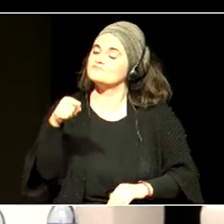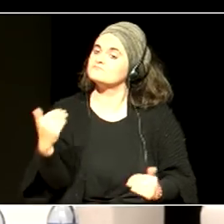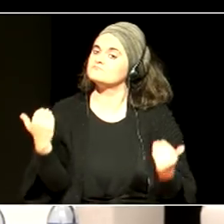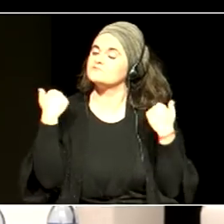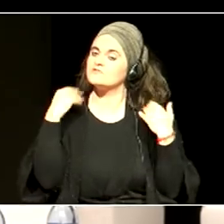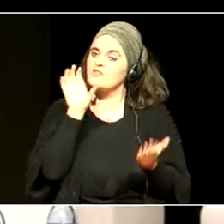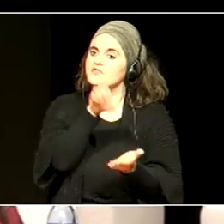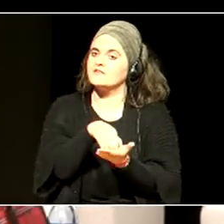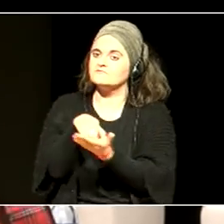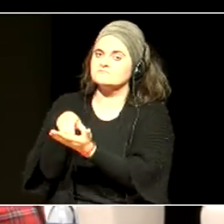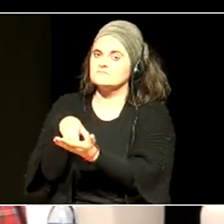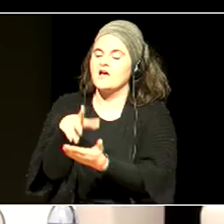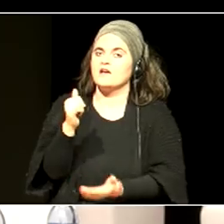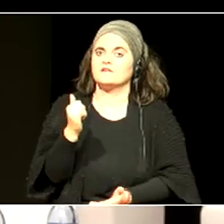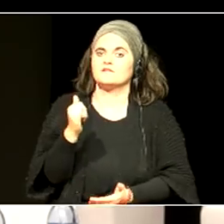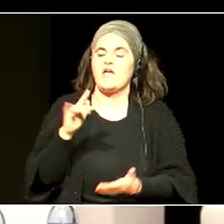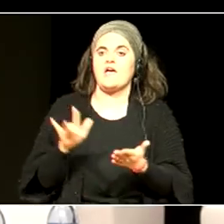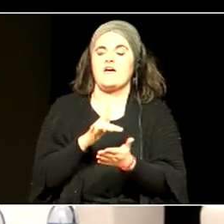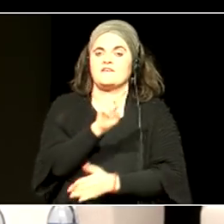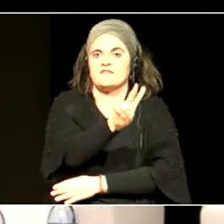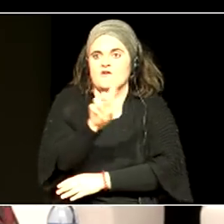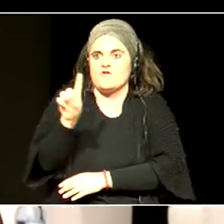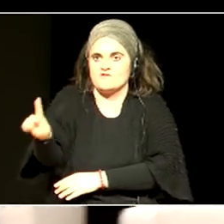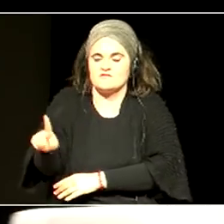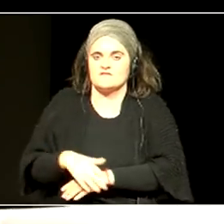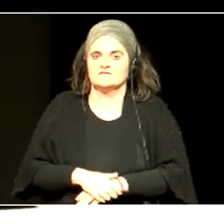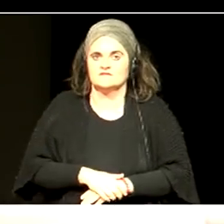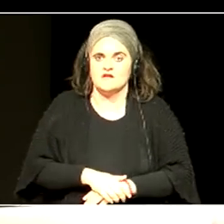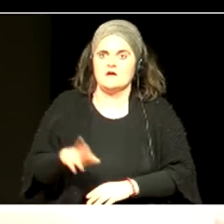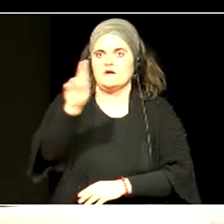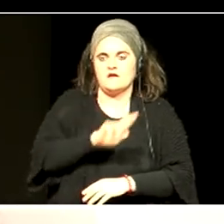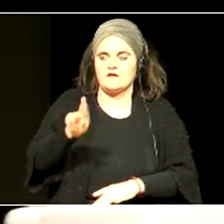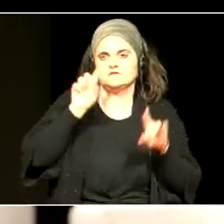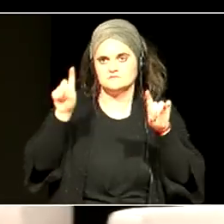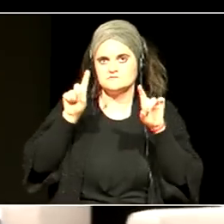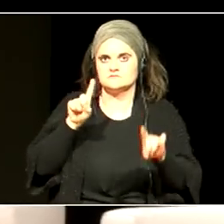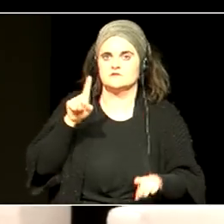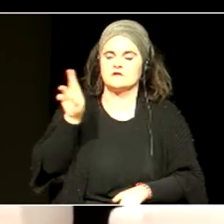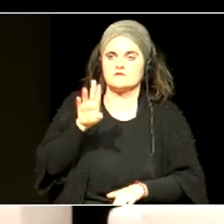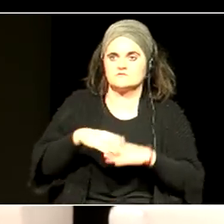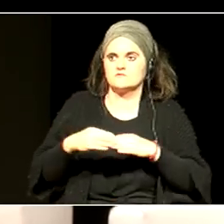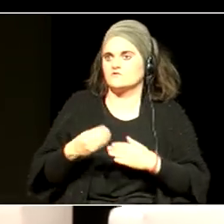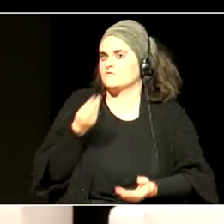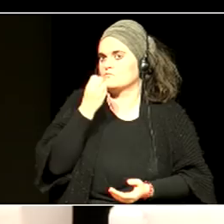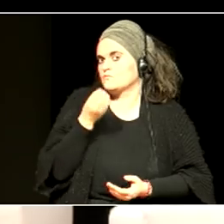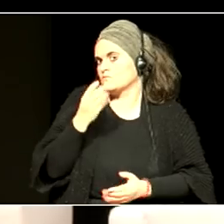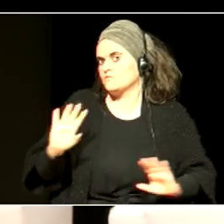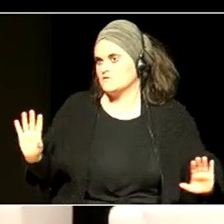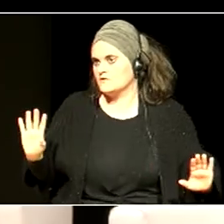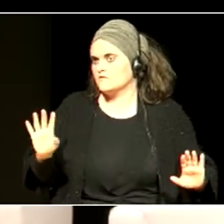G ikan da agenda erak beraten eta oso Ono